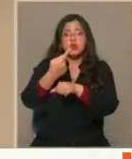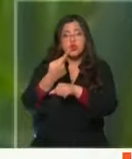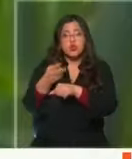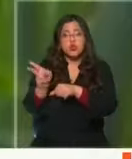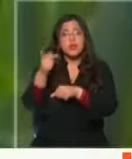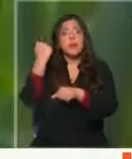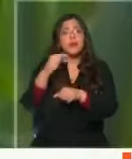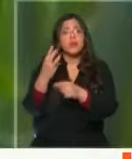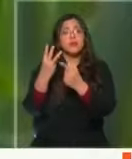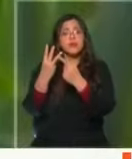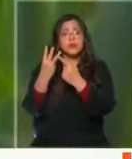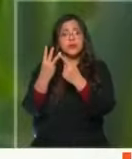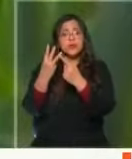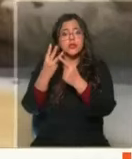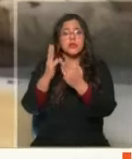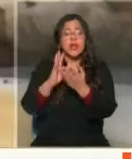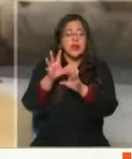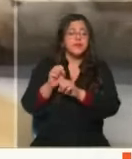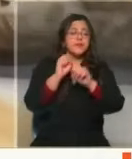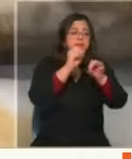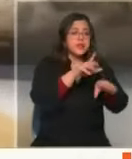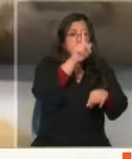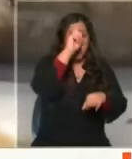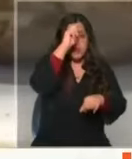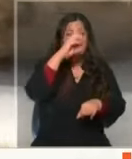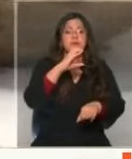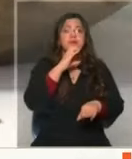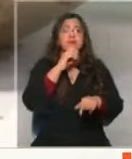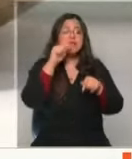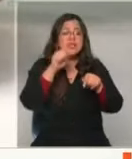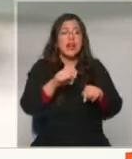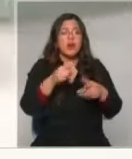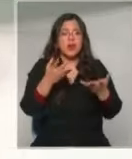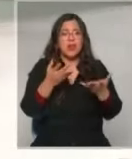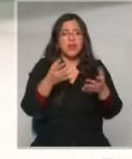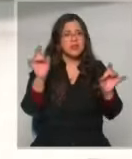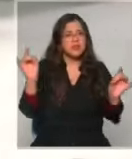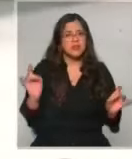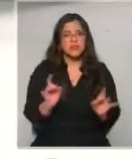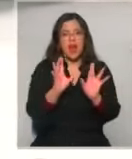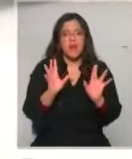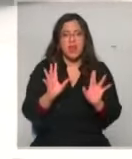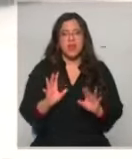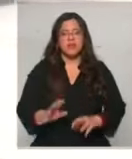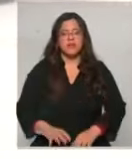trasladado al Hospital de Concepción, donde hoy se encuentra en una lucha entre la vida y la muerte.